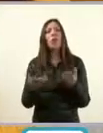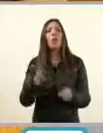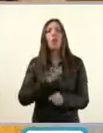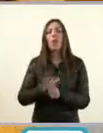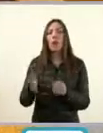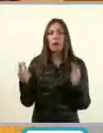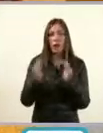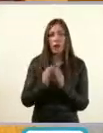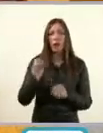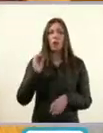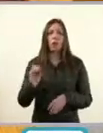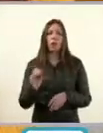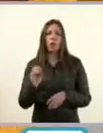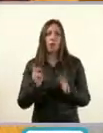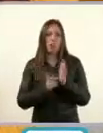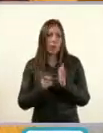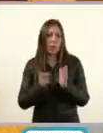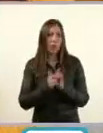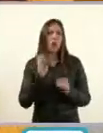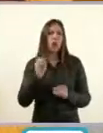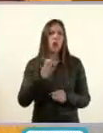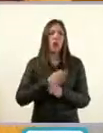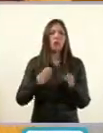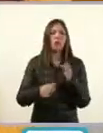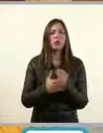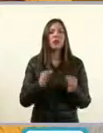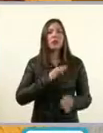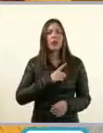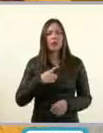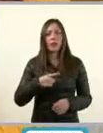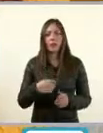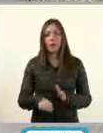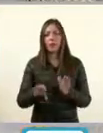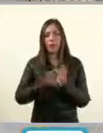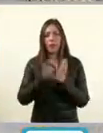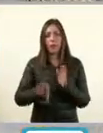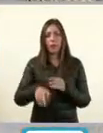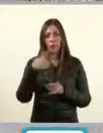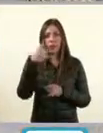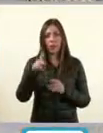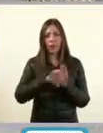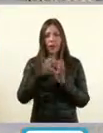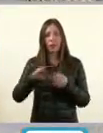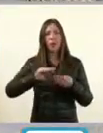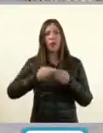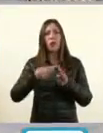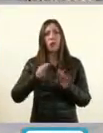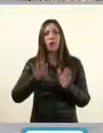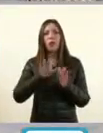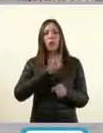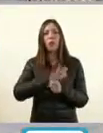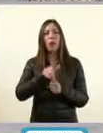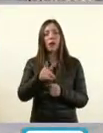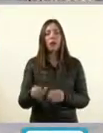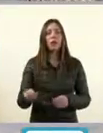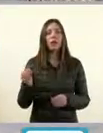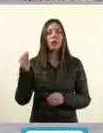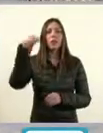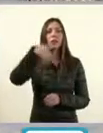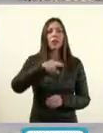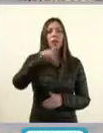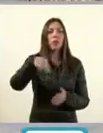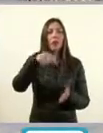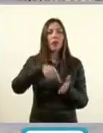o inmuebles son con los que se aplica? Cuando el origen de tu posesión, o sea, el motivo por el cual tú entraste a poseer ese